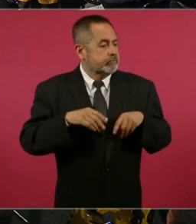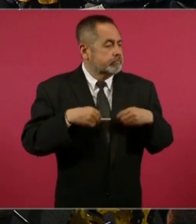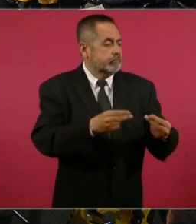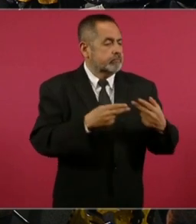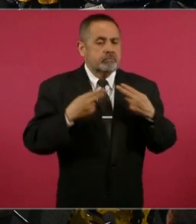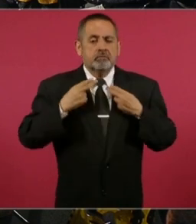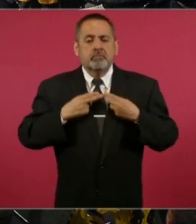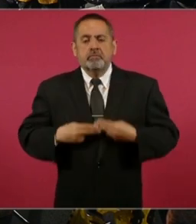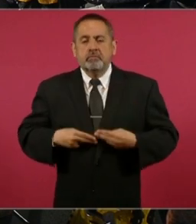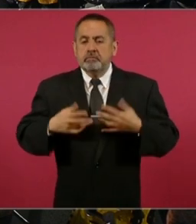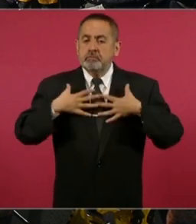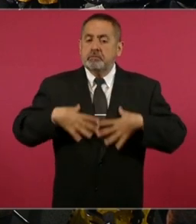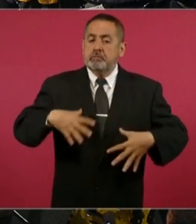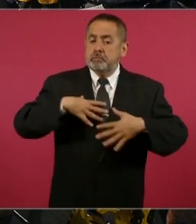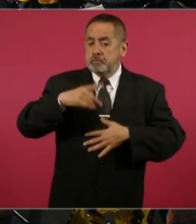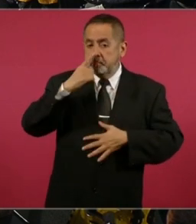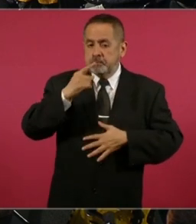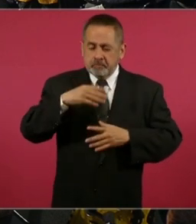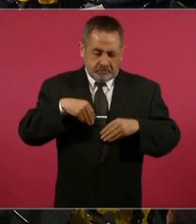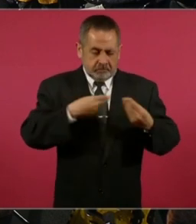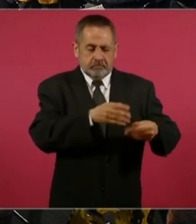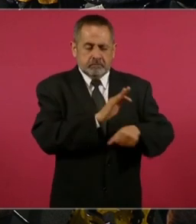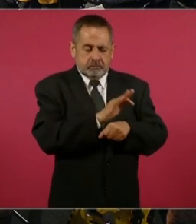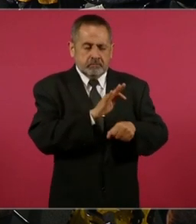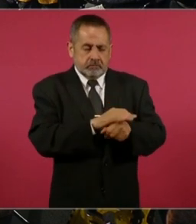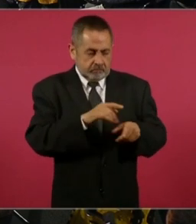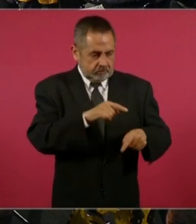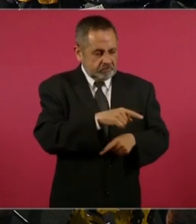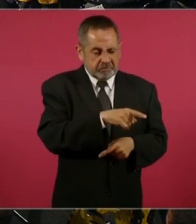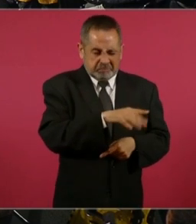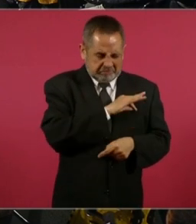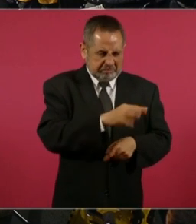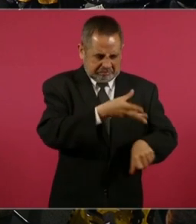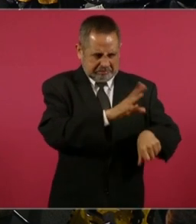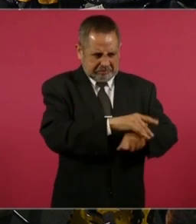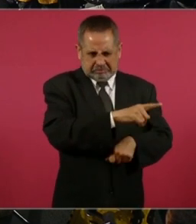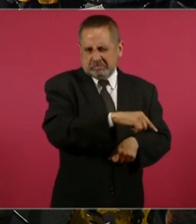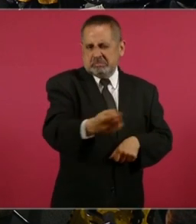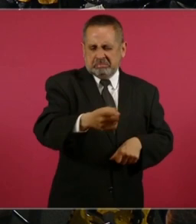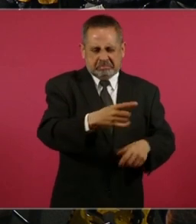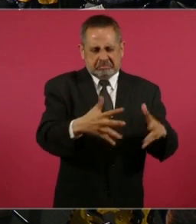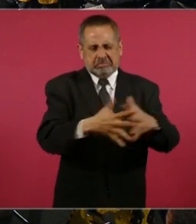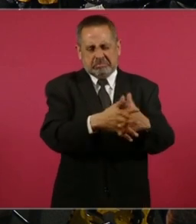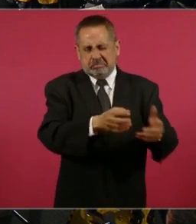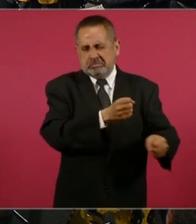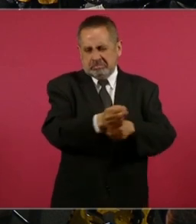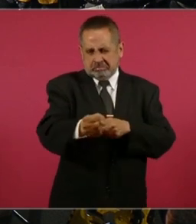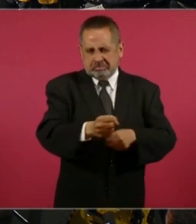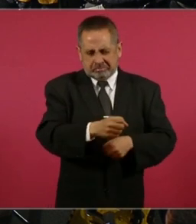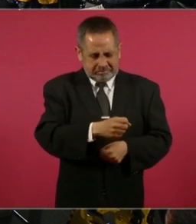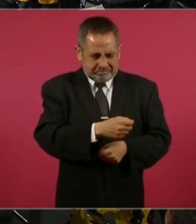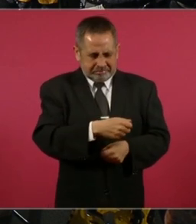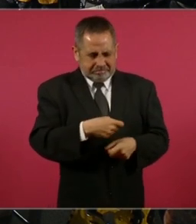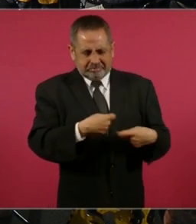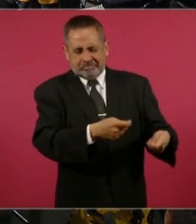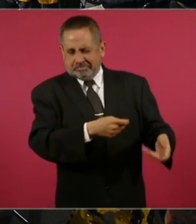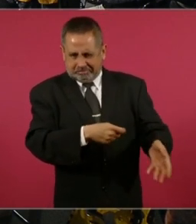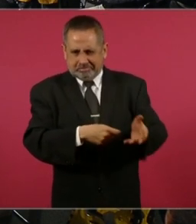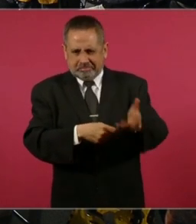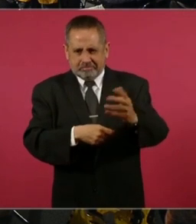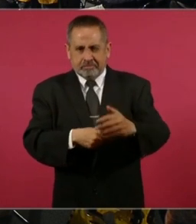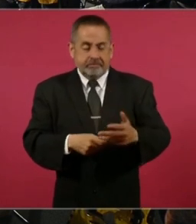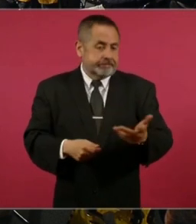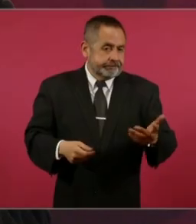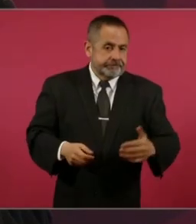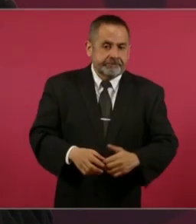aban de policías para ir enfrentar a las otras